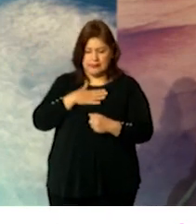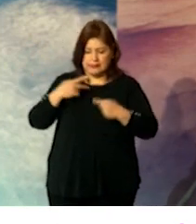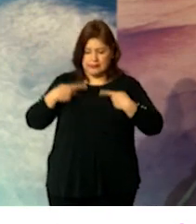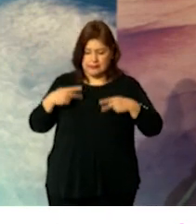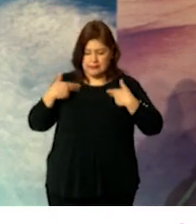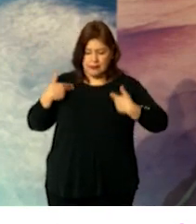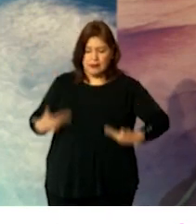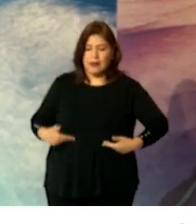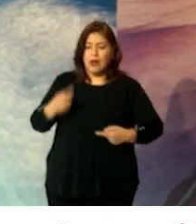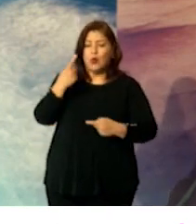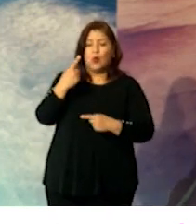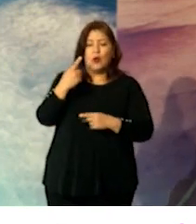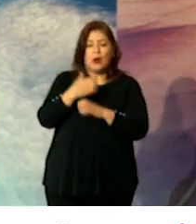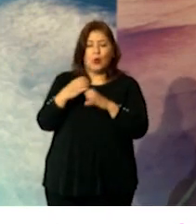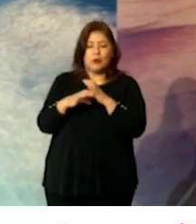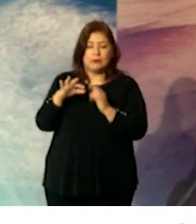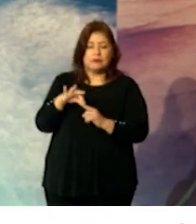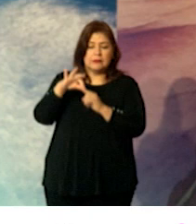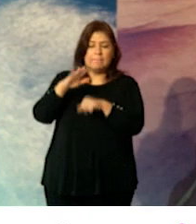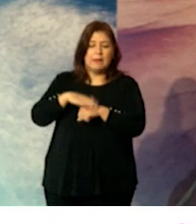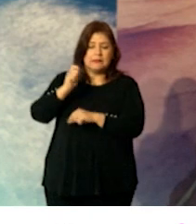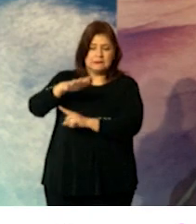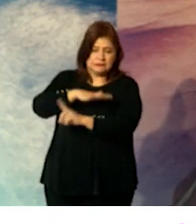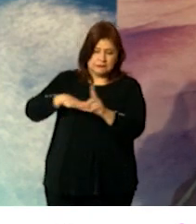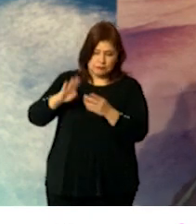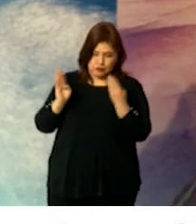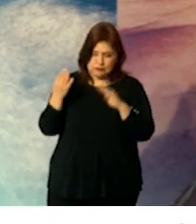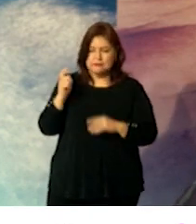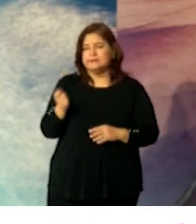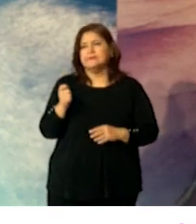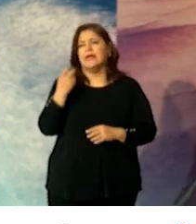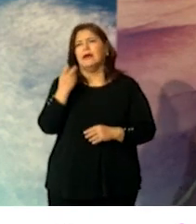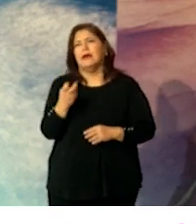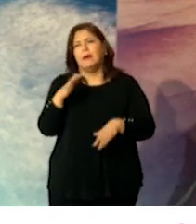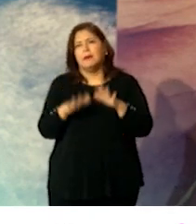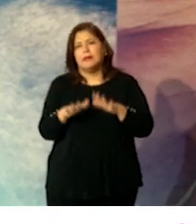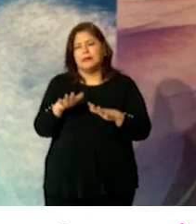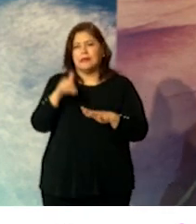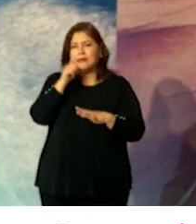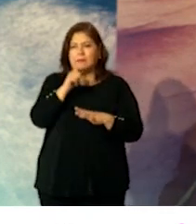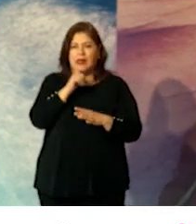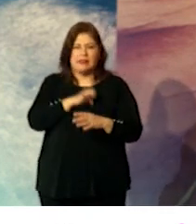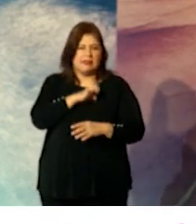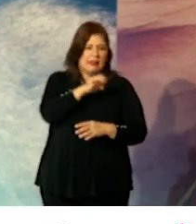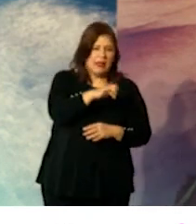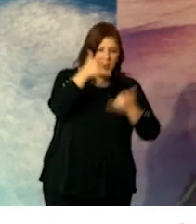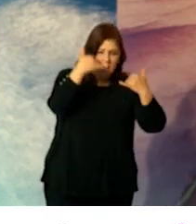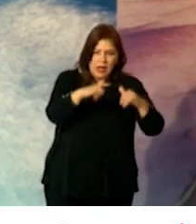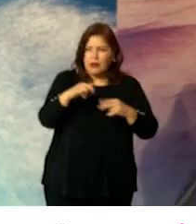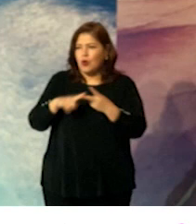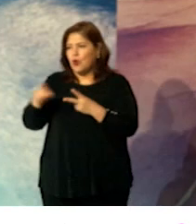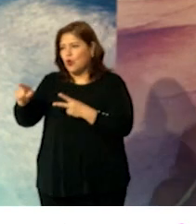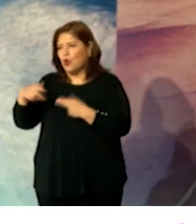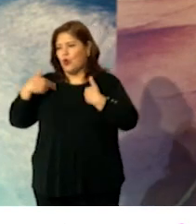hilo más. Y ahí en donde yo me di cuenta de que a veces nos ponen como el enemigo a la vaca, como el enemigo al ser